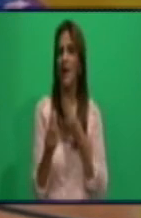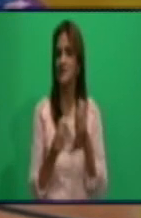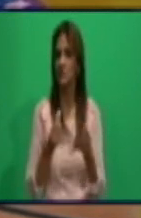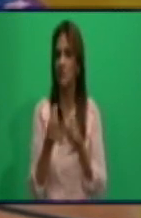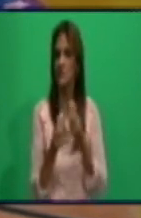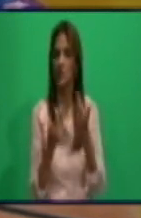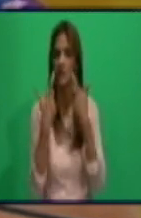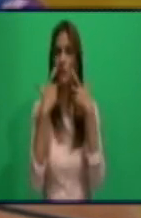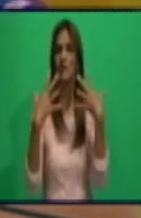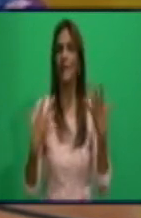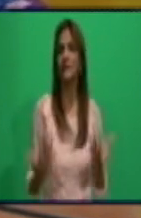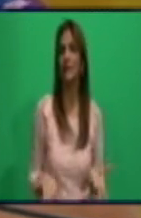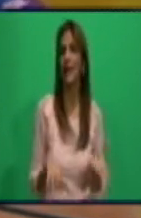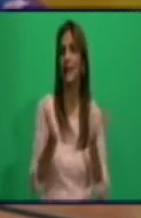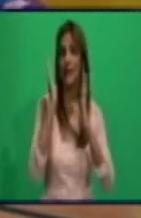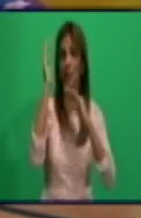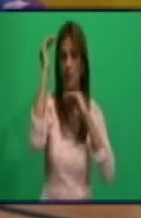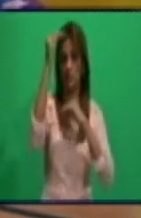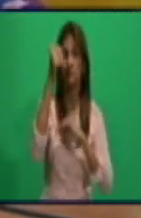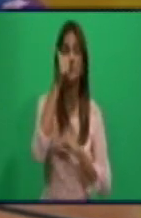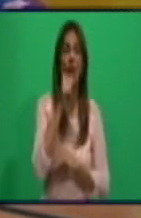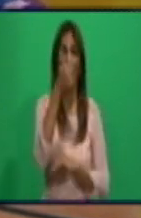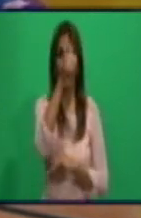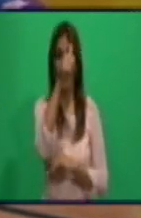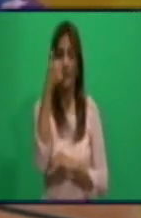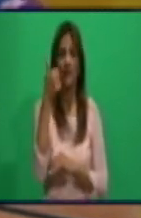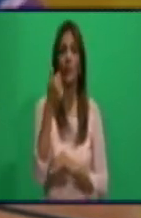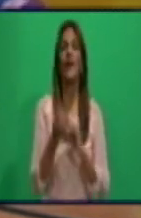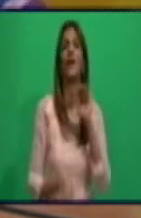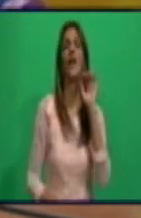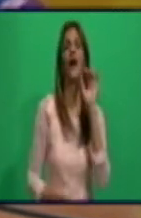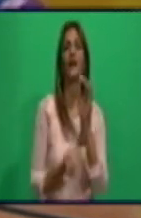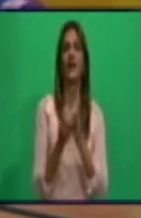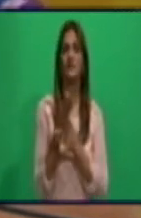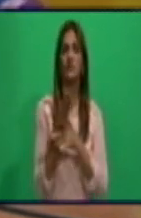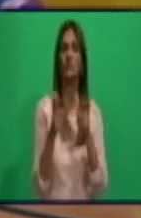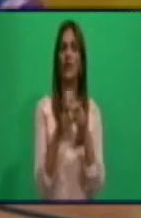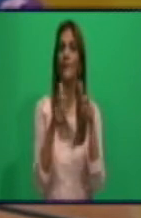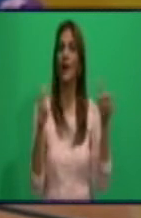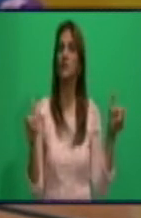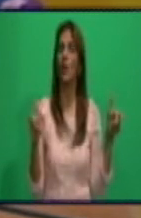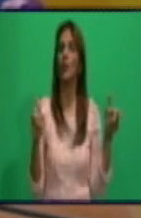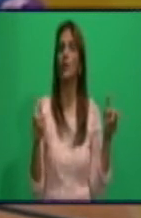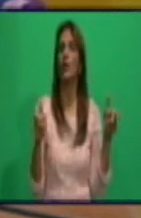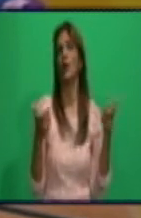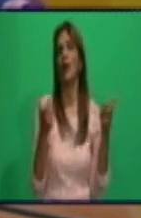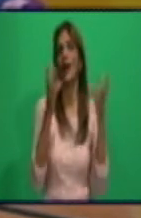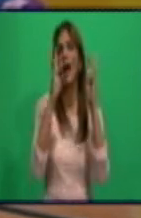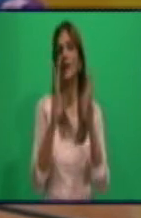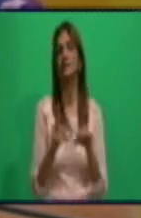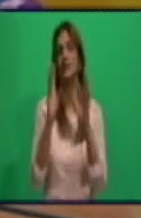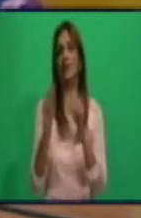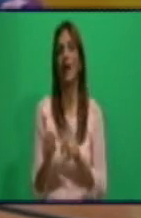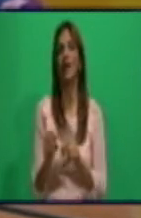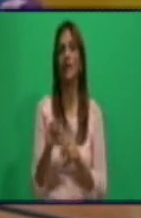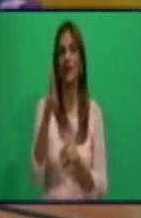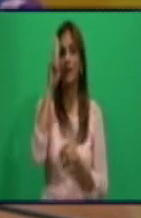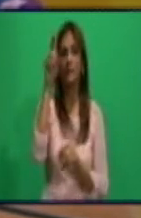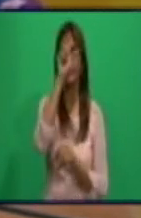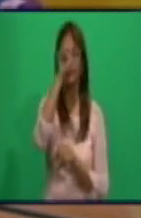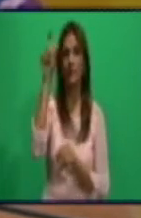hemos enfocado entre sábado y domingo es en la creación de mayor cantidad de capacidad de estar el aislamiento en